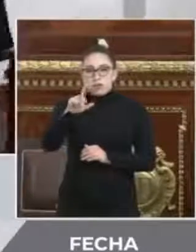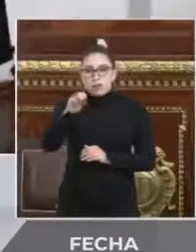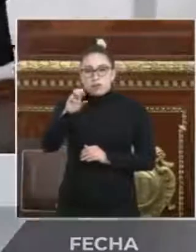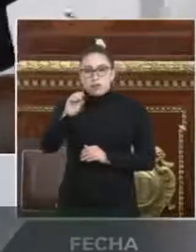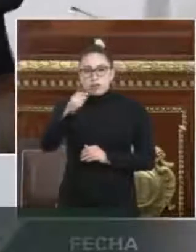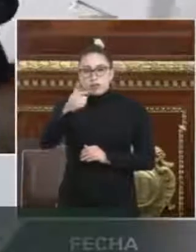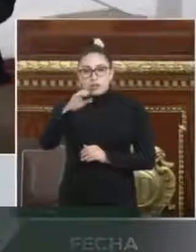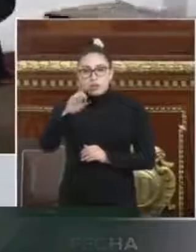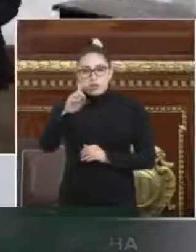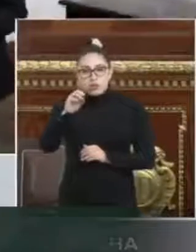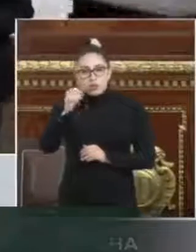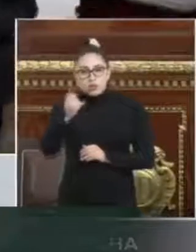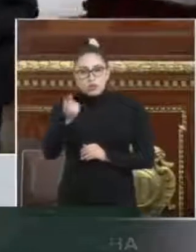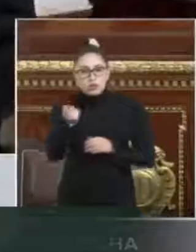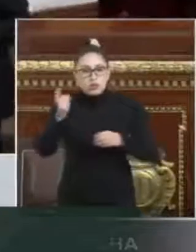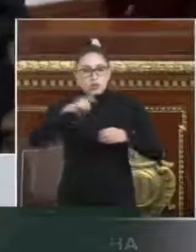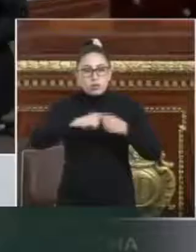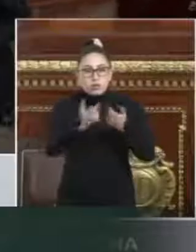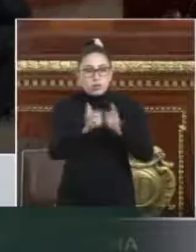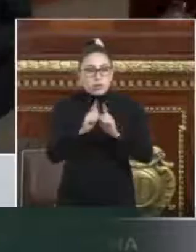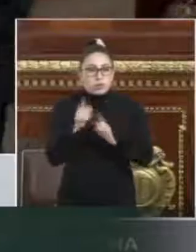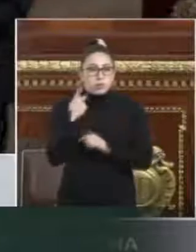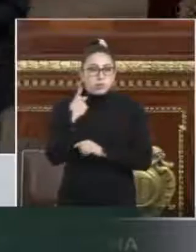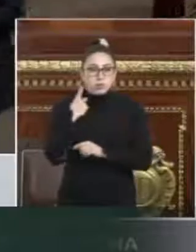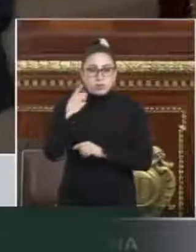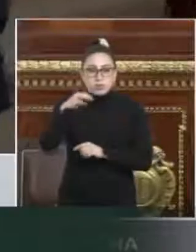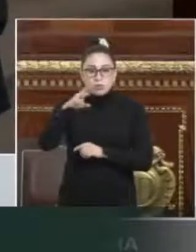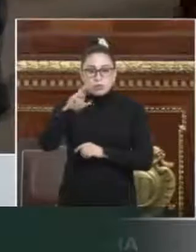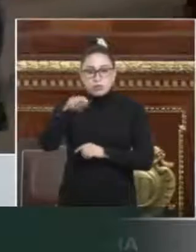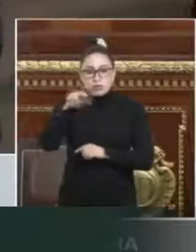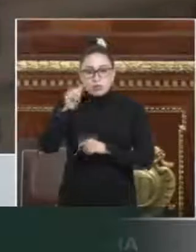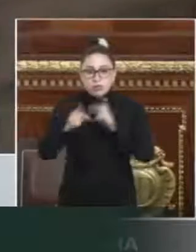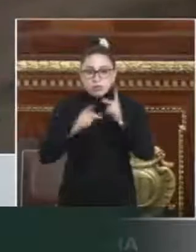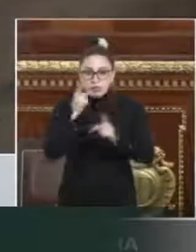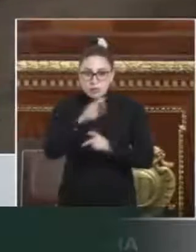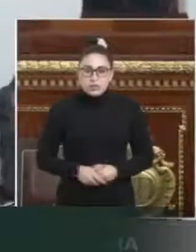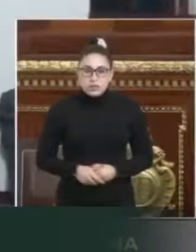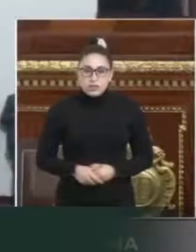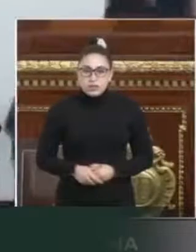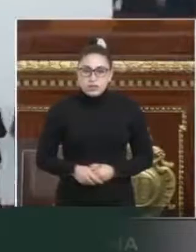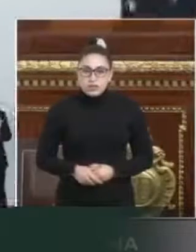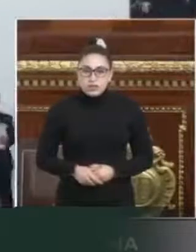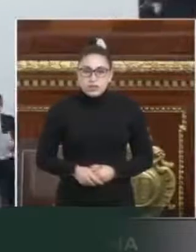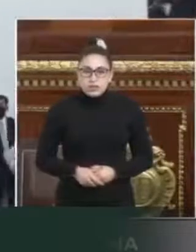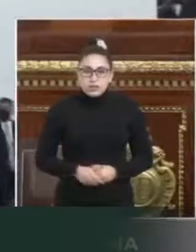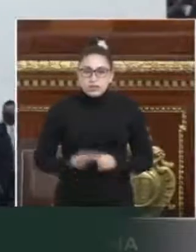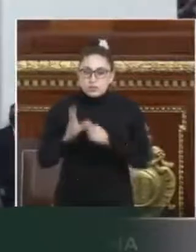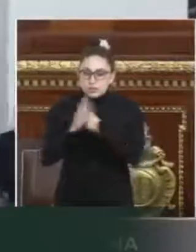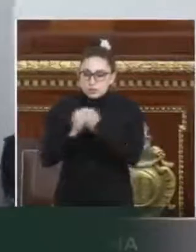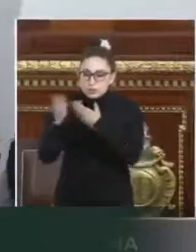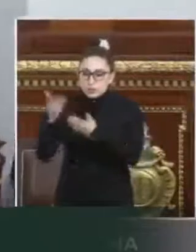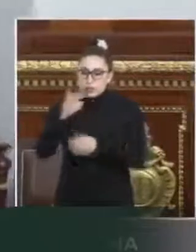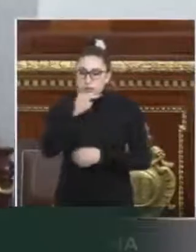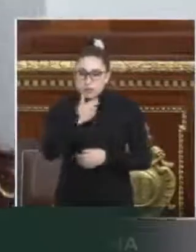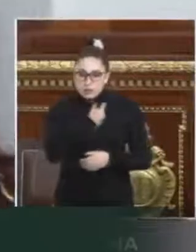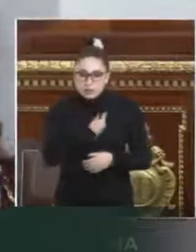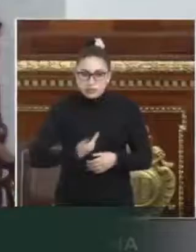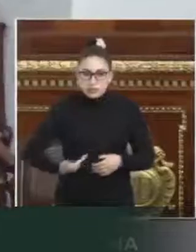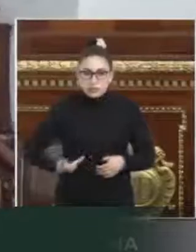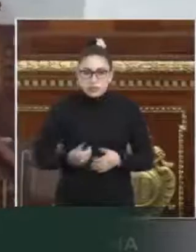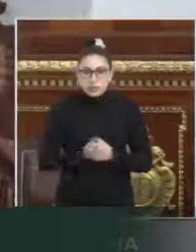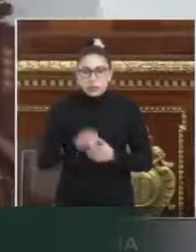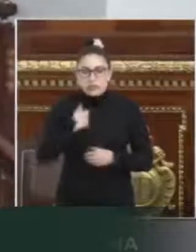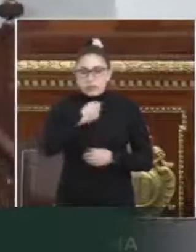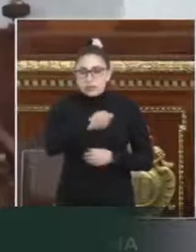A fin de reformar el Código Civil para el Distrito Federal en materia de sucesión por testamento, el diputado Carlos Cervantes Godoy presentó una iniciativa durante